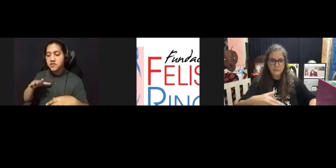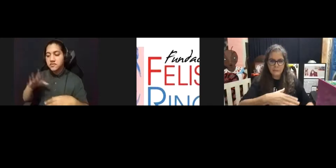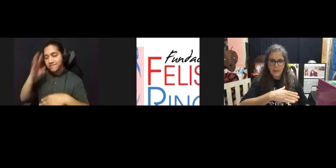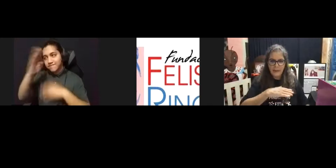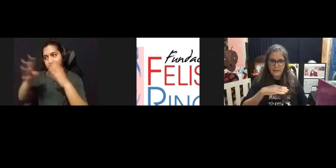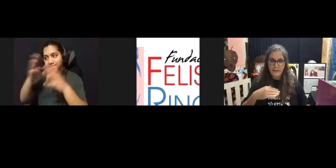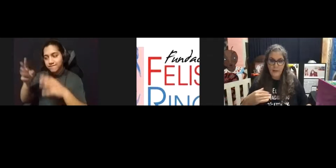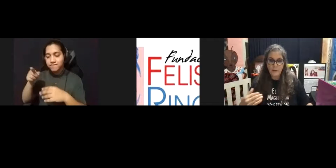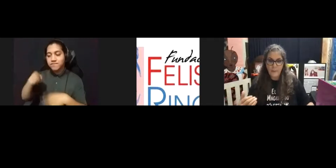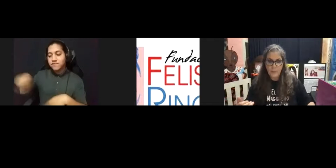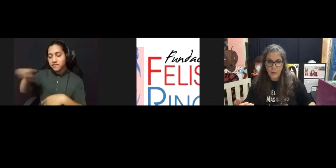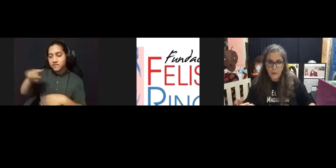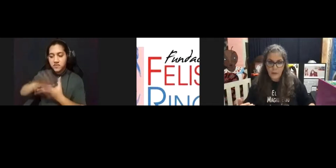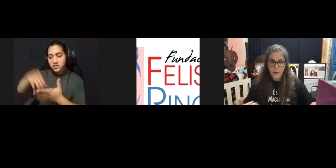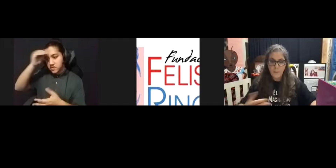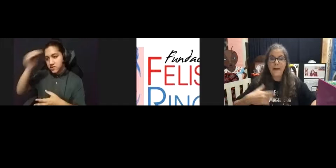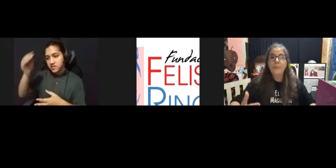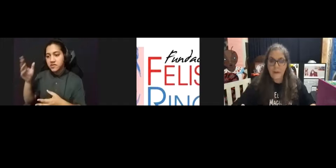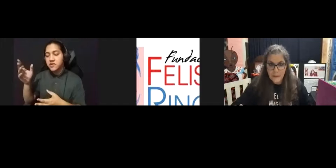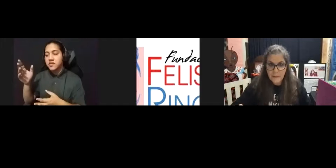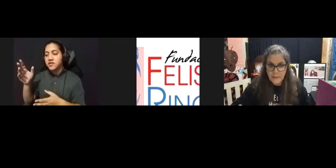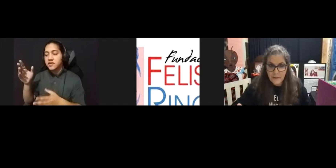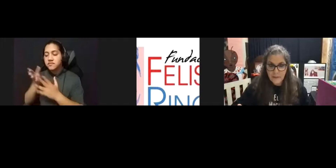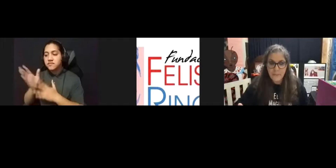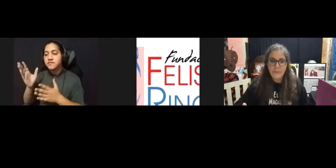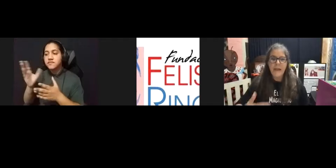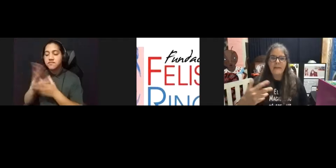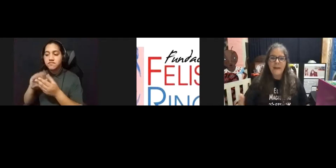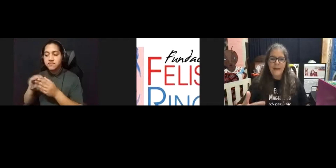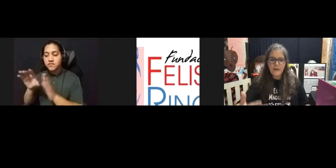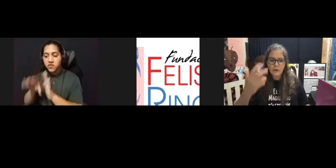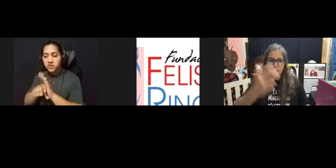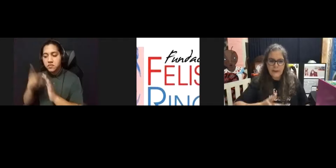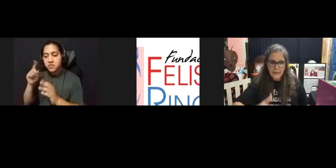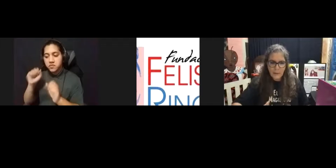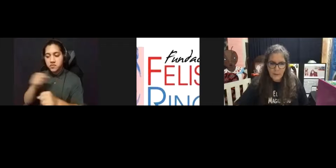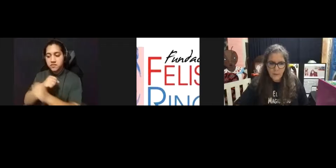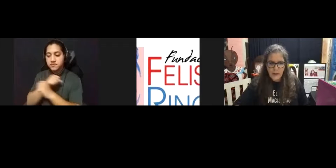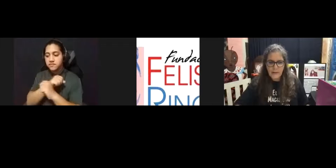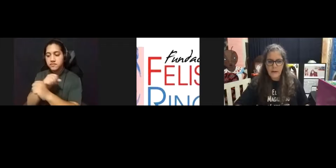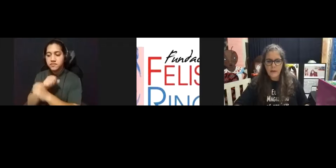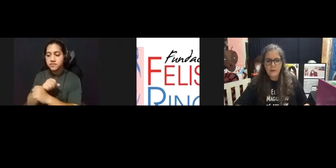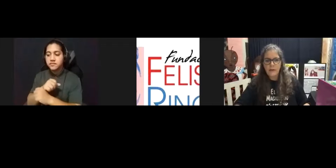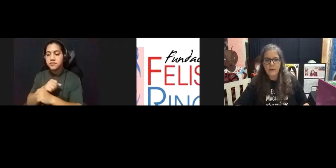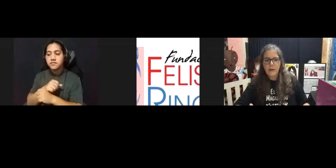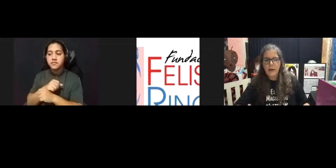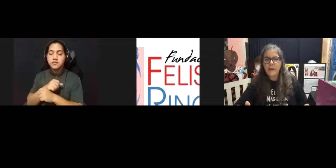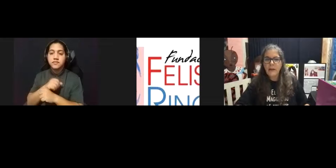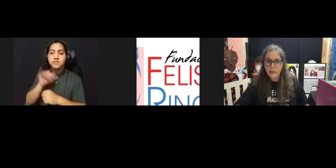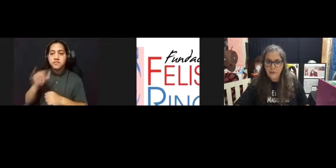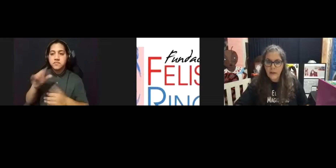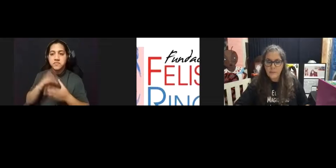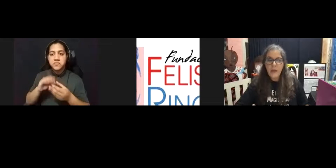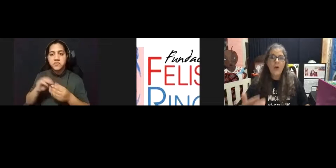aprendieron a decir las cosas por código para poder defenderse. De hecho, este cuento que les estaba contando de